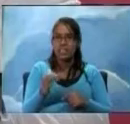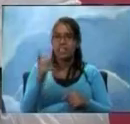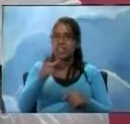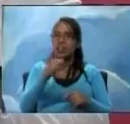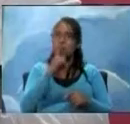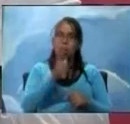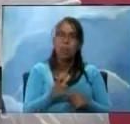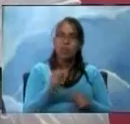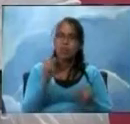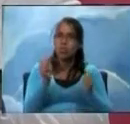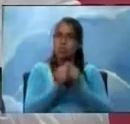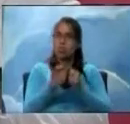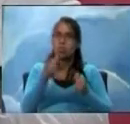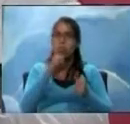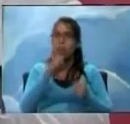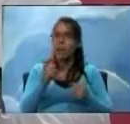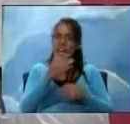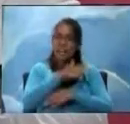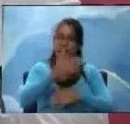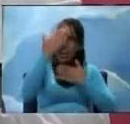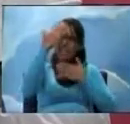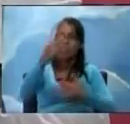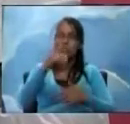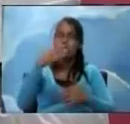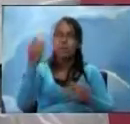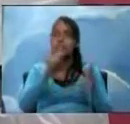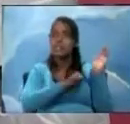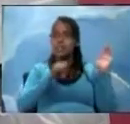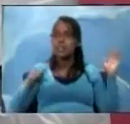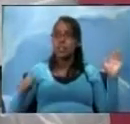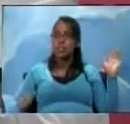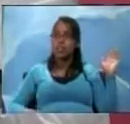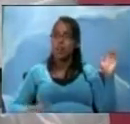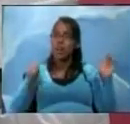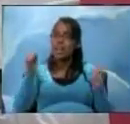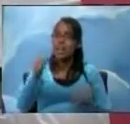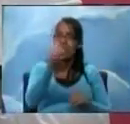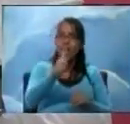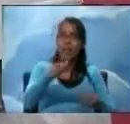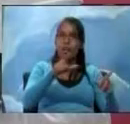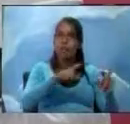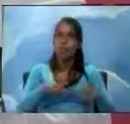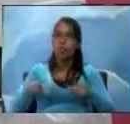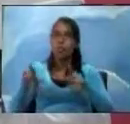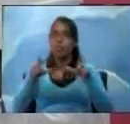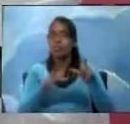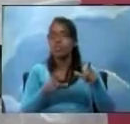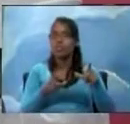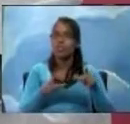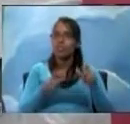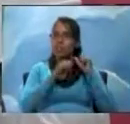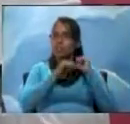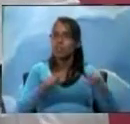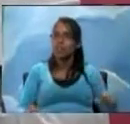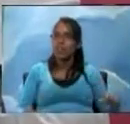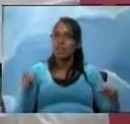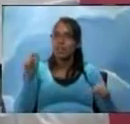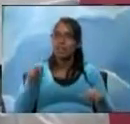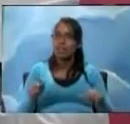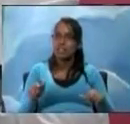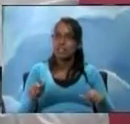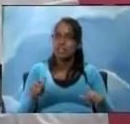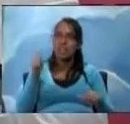tan malucos, malagradecidos del Señor, que en cada barrio, por lo menos vamos a hablar de nuestra ciudad de Guanare, aquí